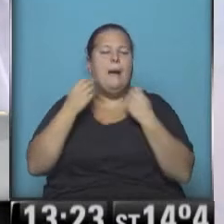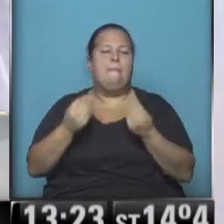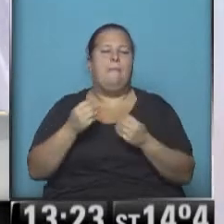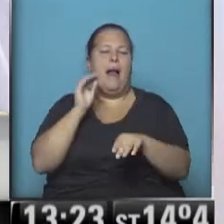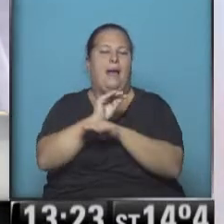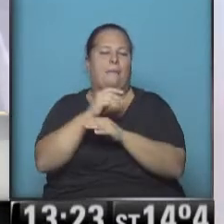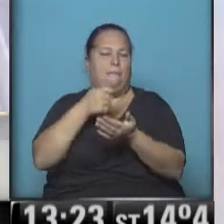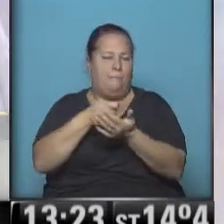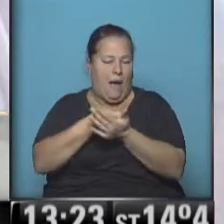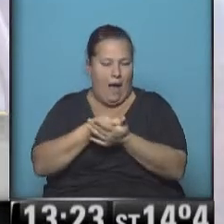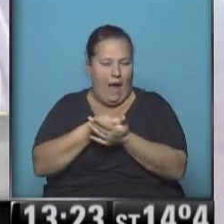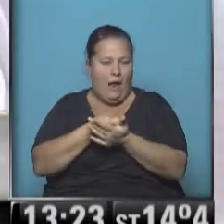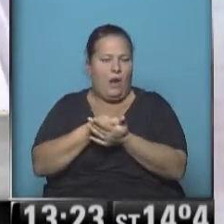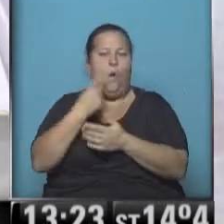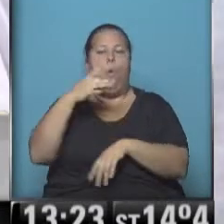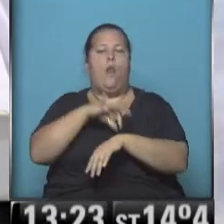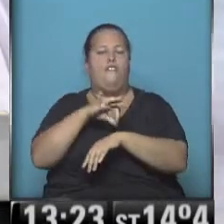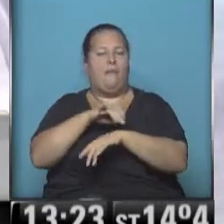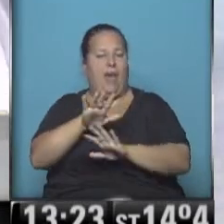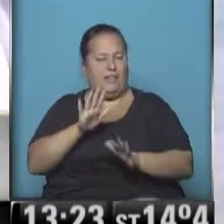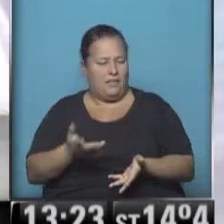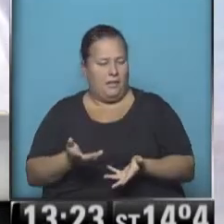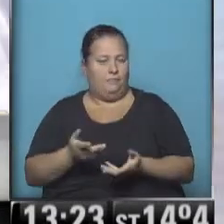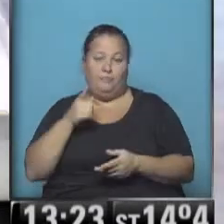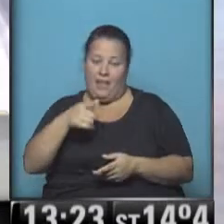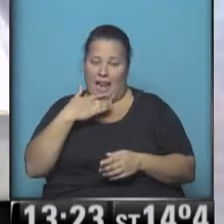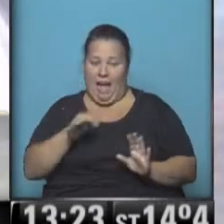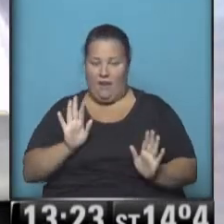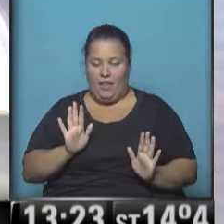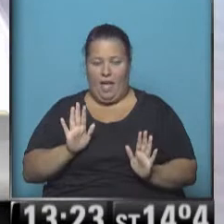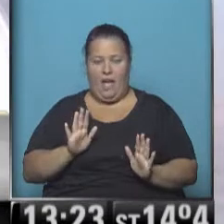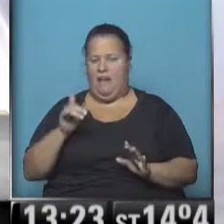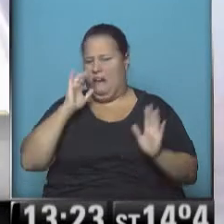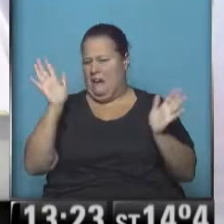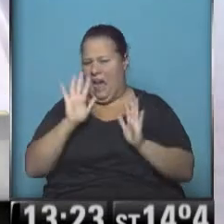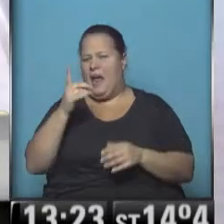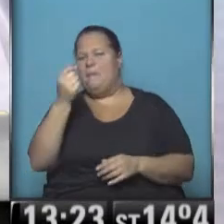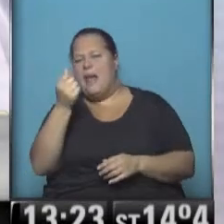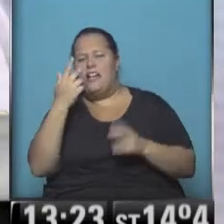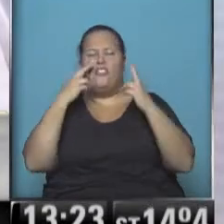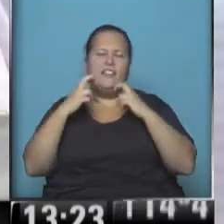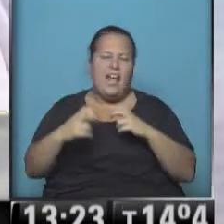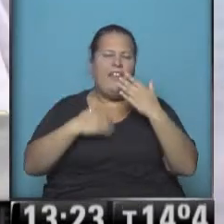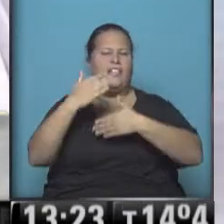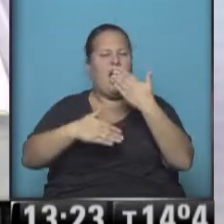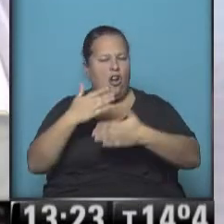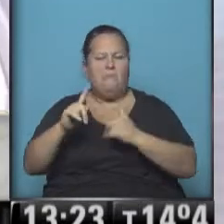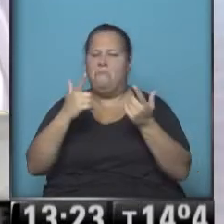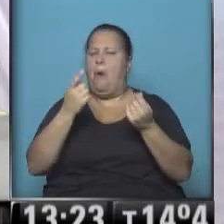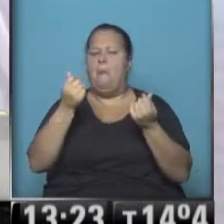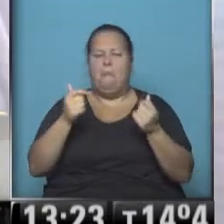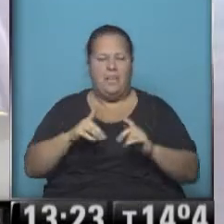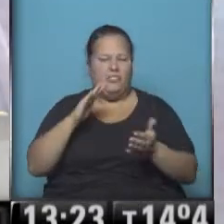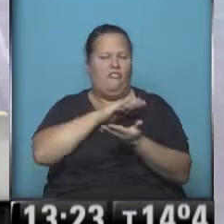bancar financiar una enfermedad de este tipo esa es la realidad no tiene nada que ver con el costo de investigación y desarrollo no tiene nada que ver con los